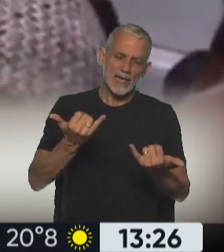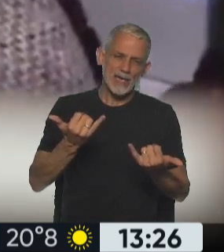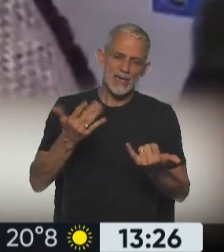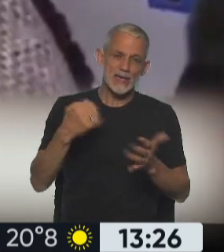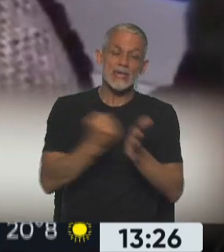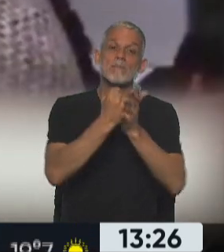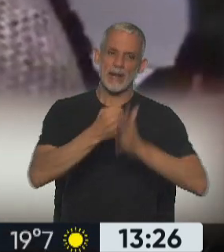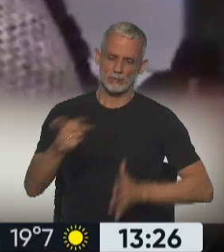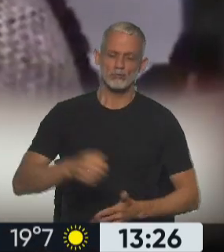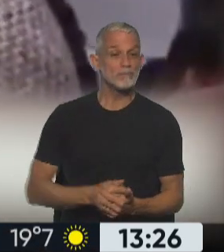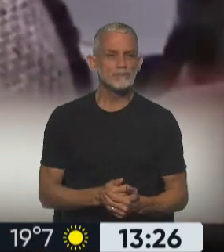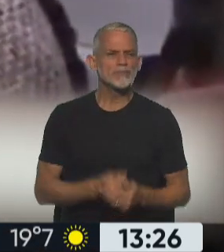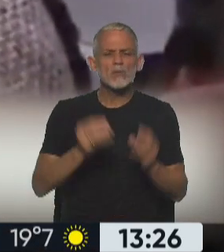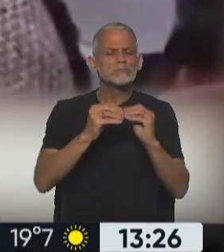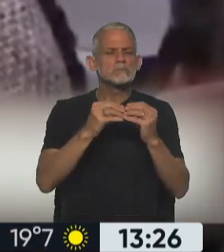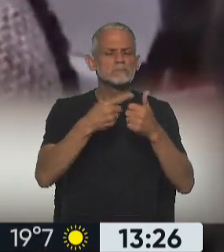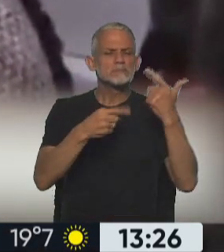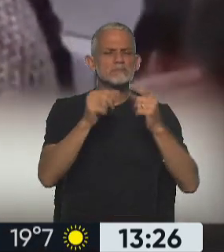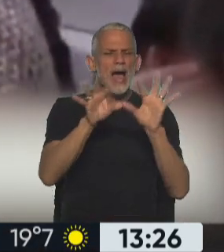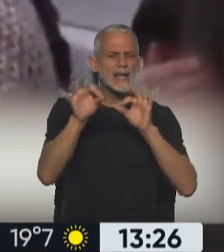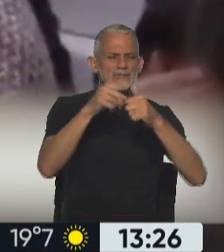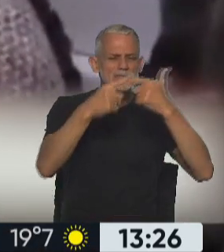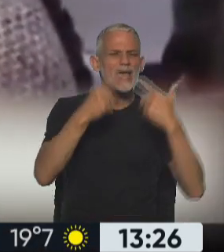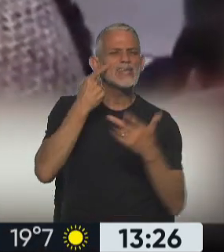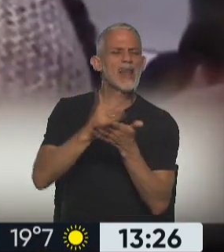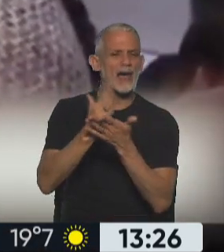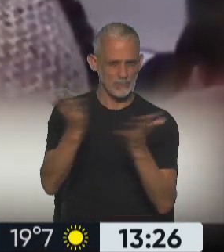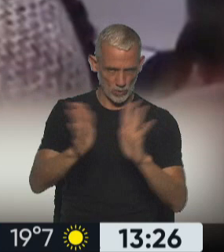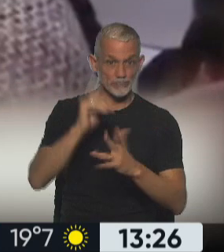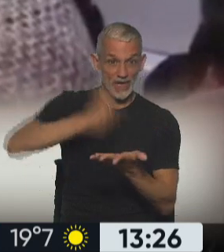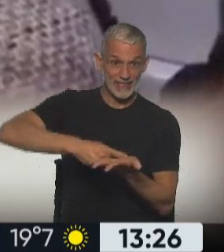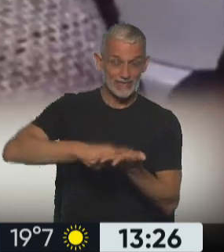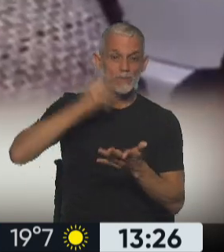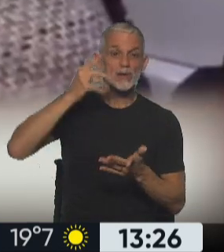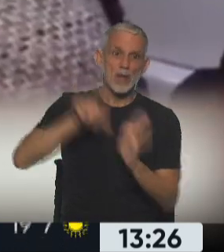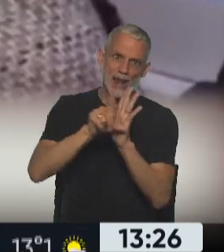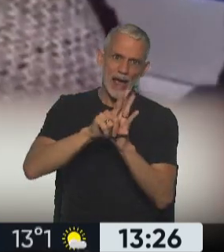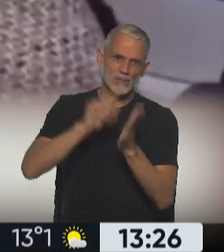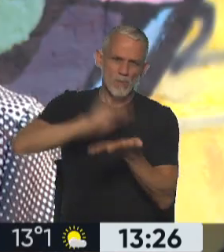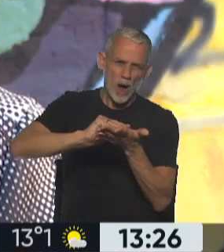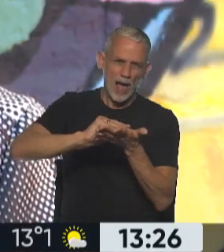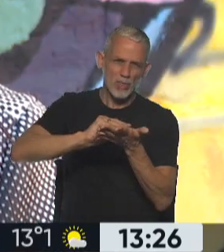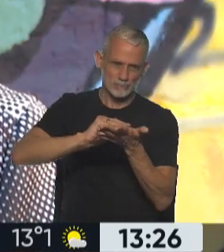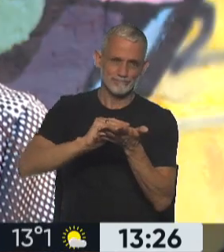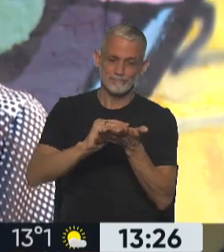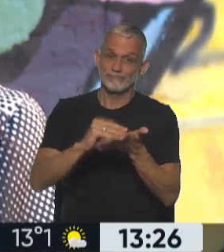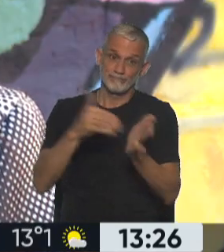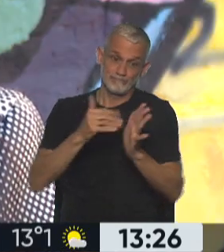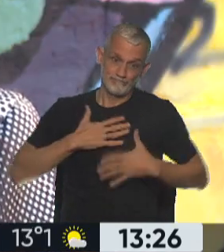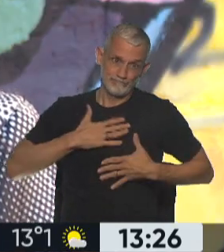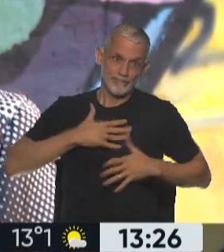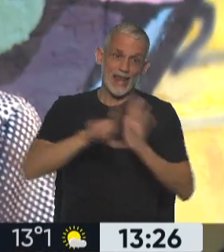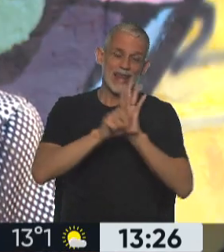muchísimo impacto Cuáles son las variables que se están analizando desde el inadi bueno los dictámenes jurídicos se analizan según nuestra